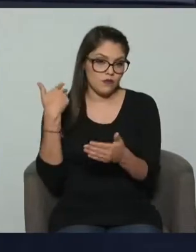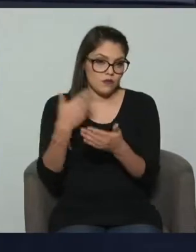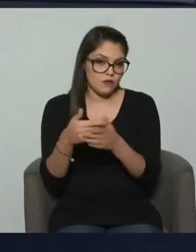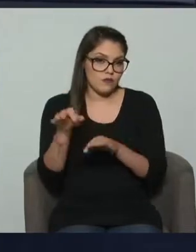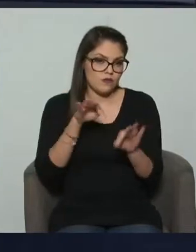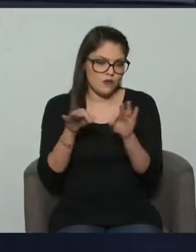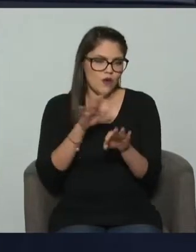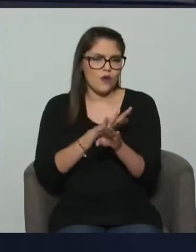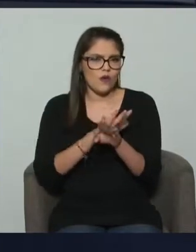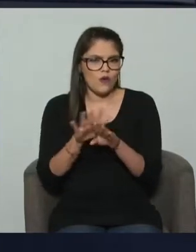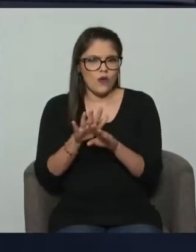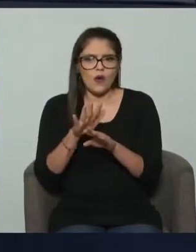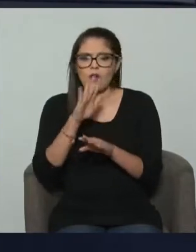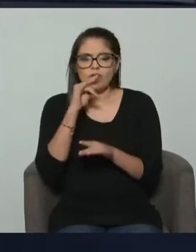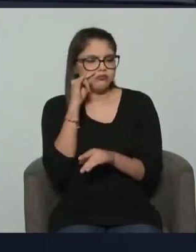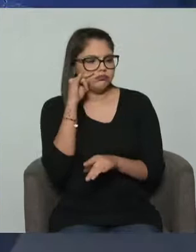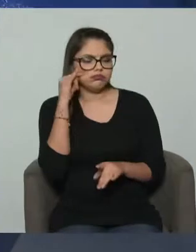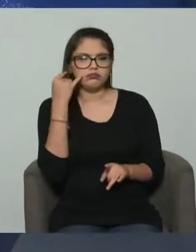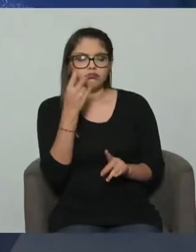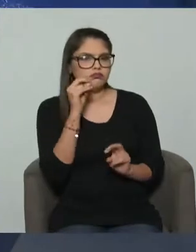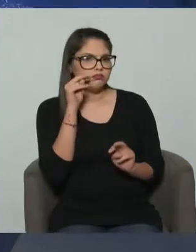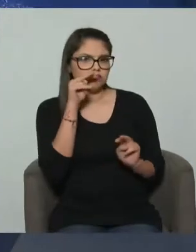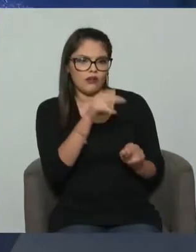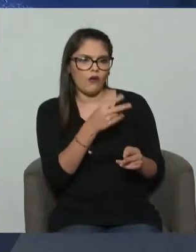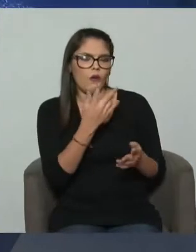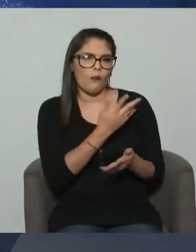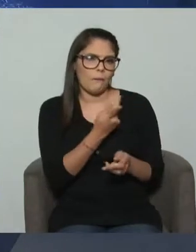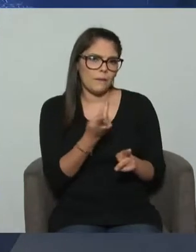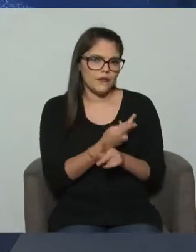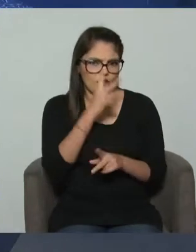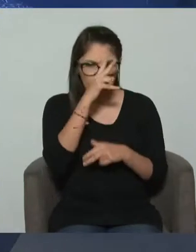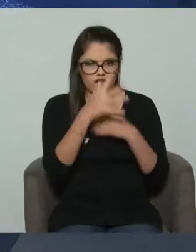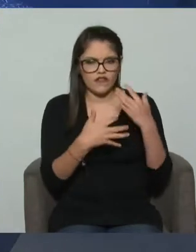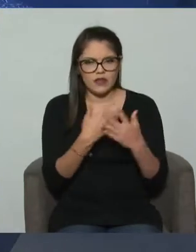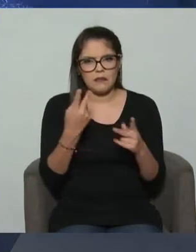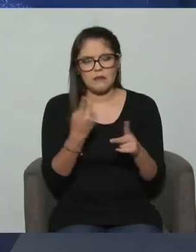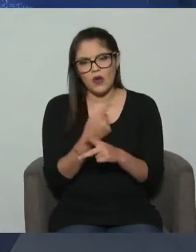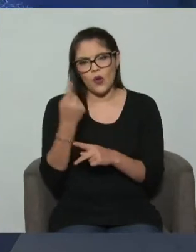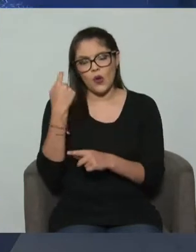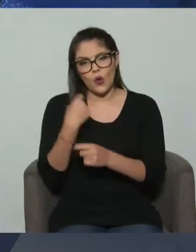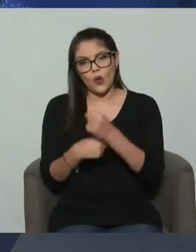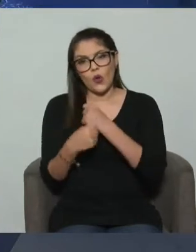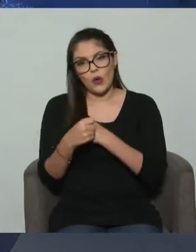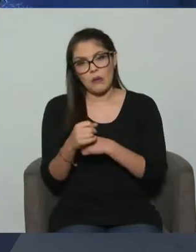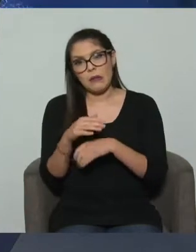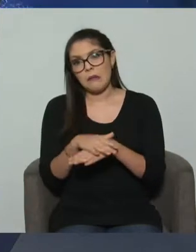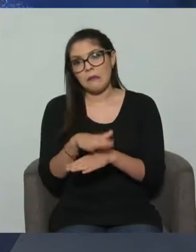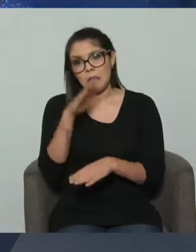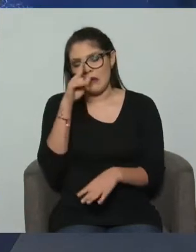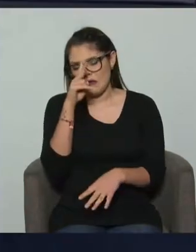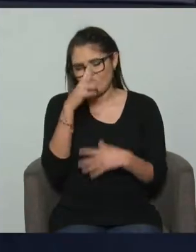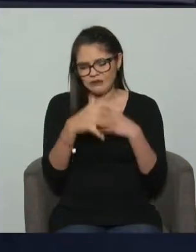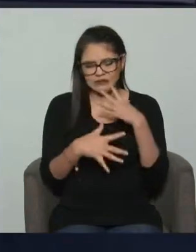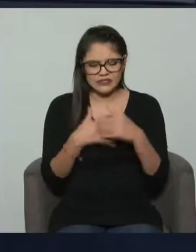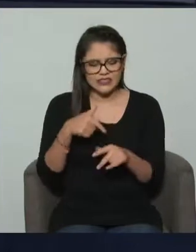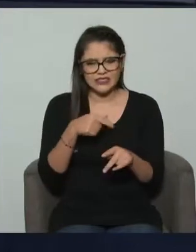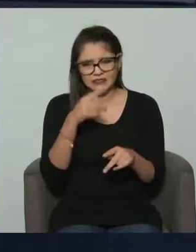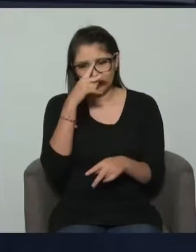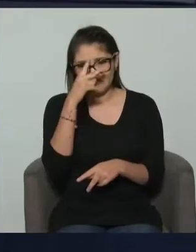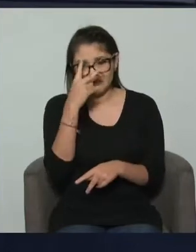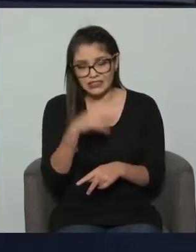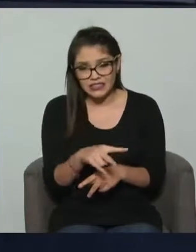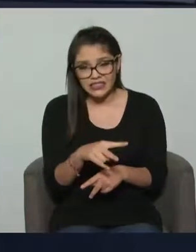fue invisibilidad y violencia, ¿no? Entonces, porque creemos que el año pasado fue de hecho el año más violento en este país y que